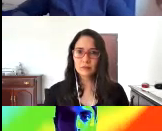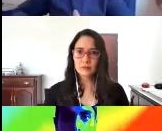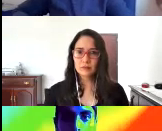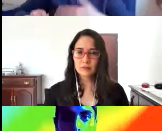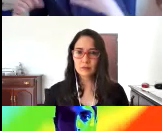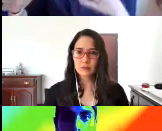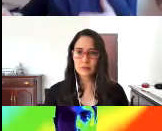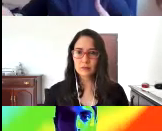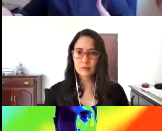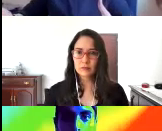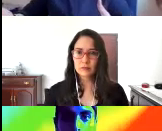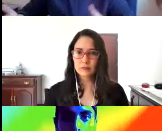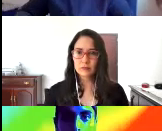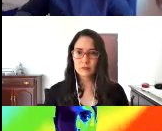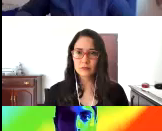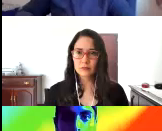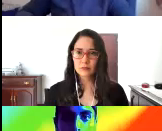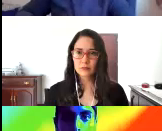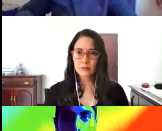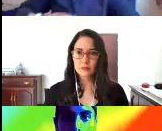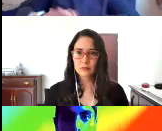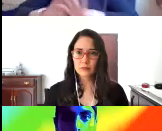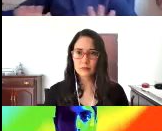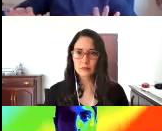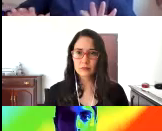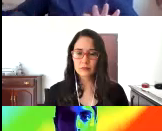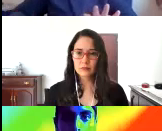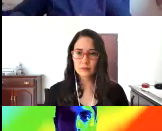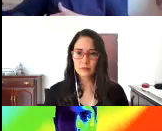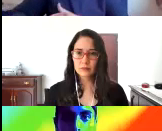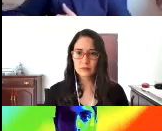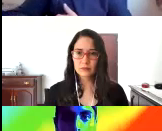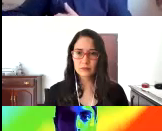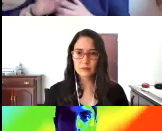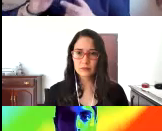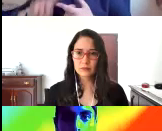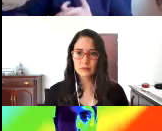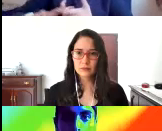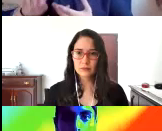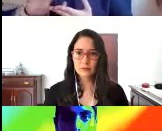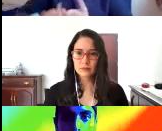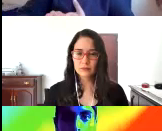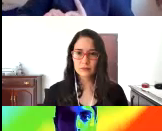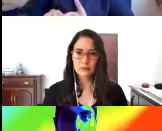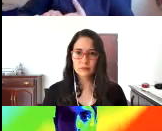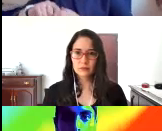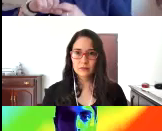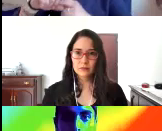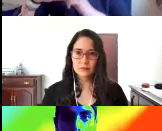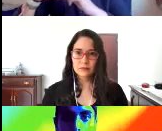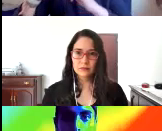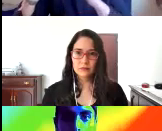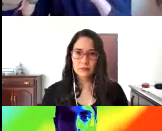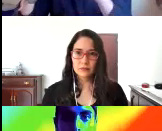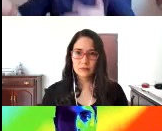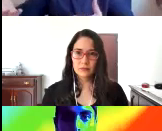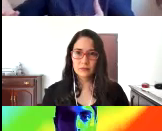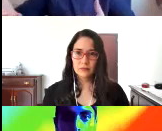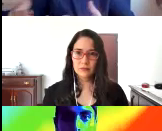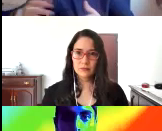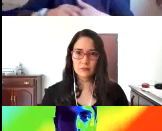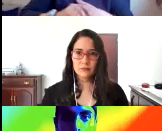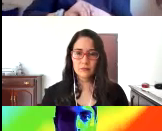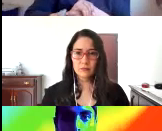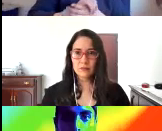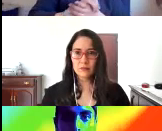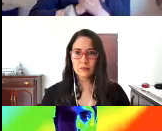no significa que estas sean las respuestas, es totalmente dependiente del país, de la tecnología, de la cultura